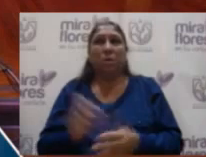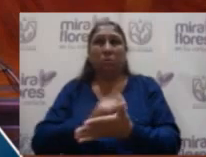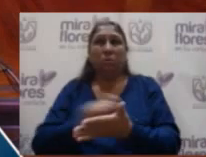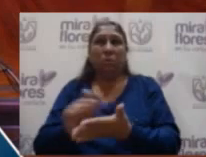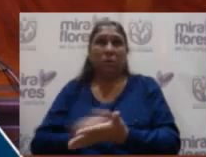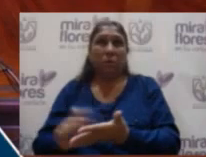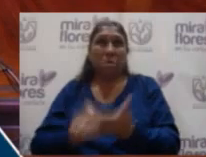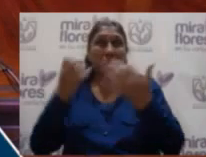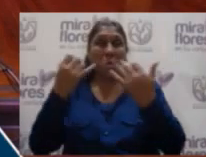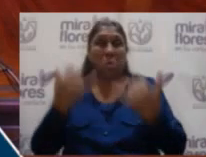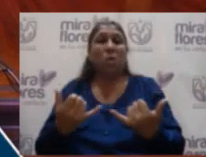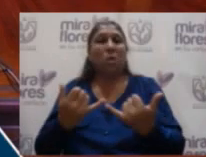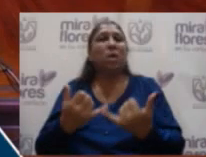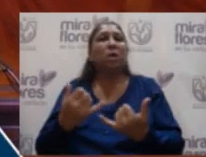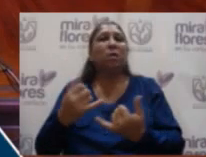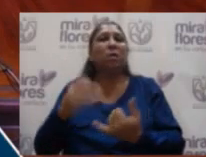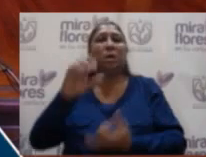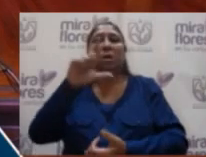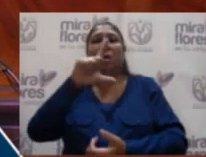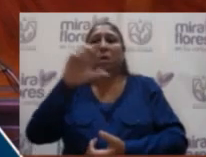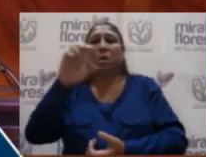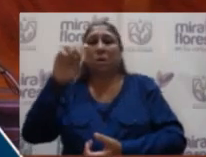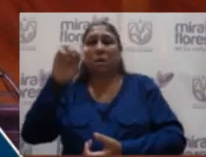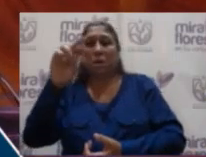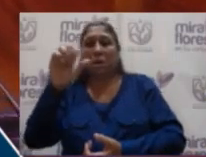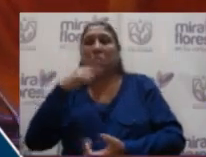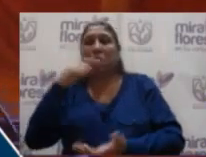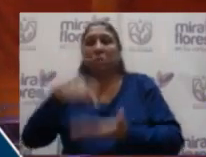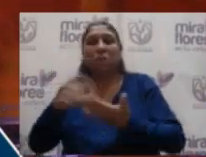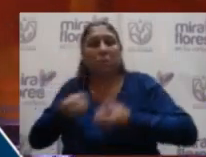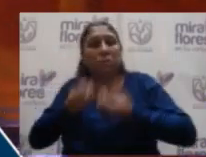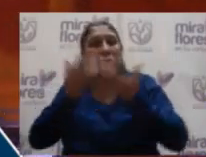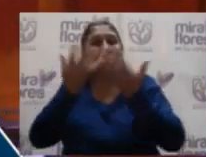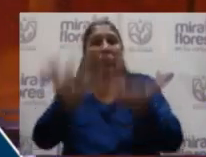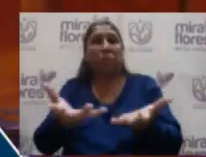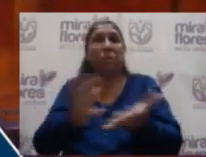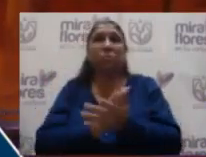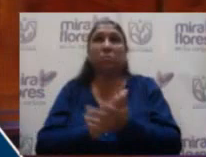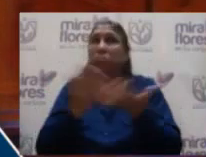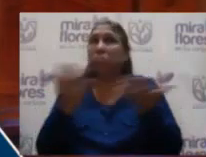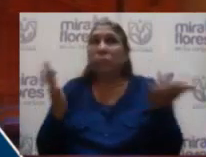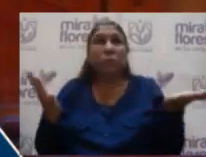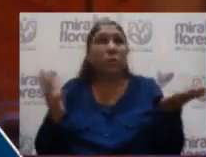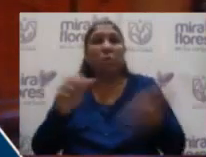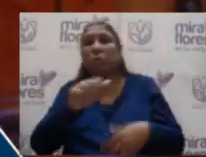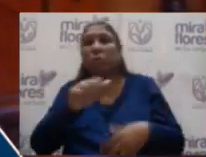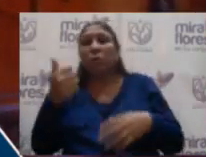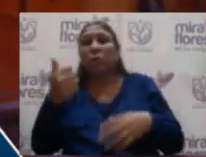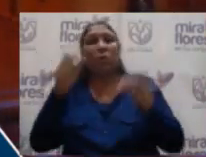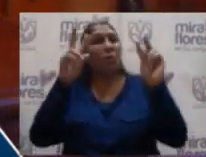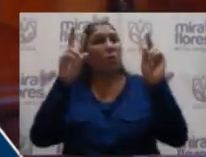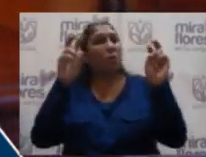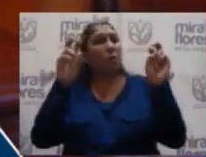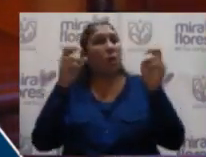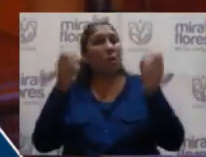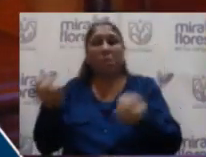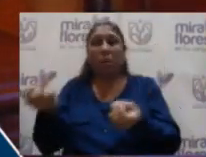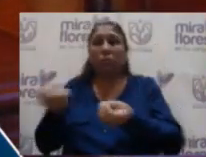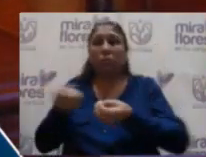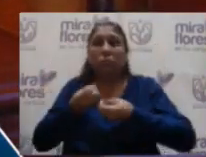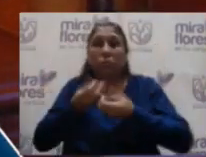Hoy día el señor Llerena debe estar dando esa información. ¿Bien? Muy bien. No sé si tenemos algún otro tema, algún informe